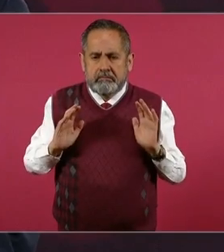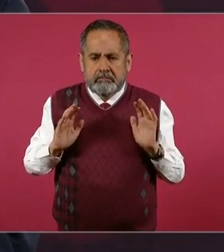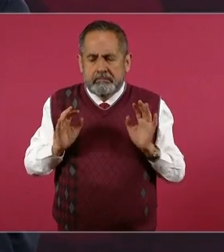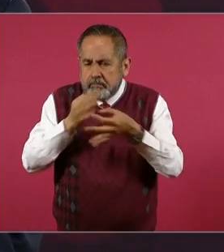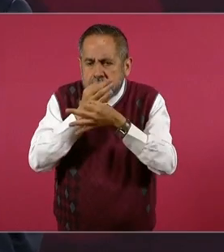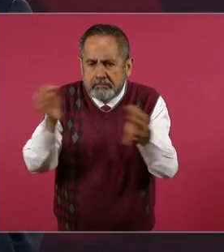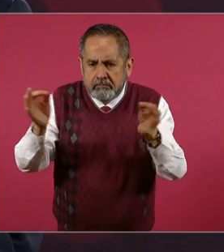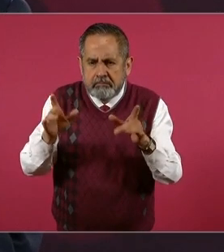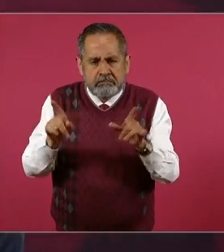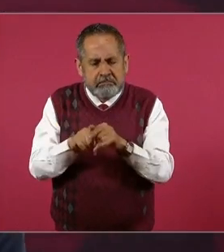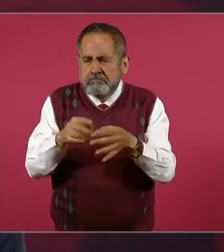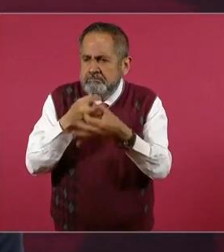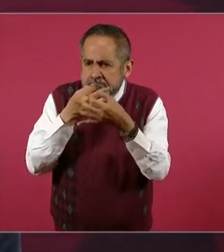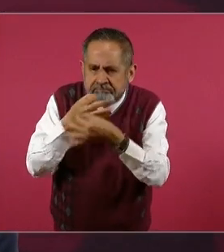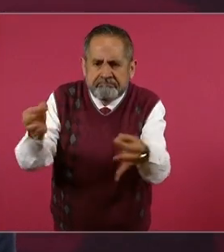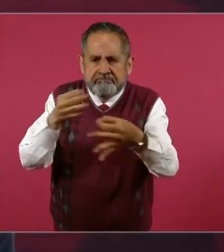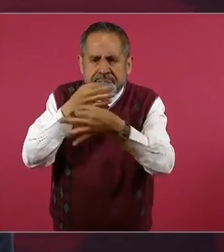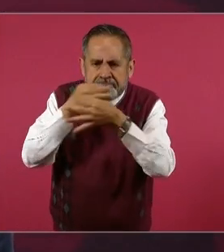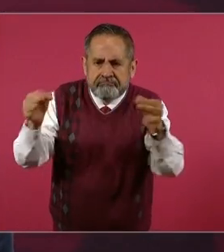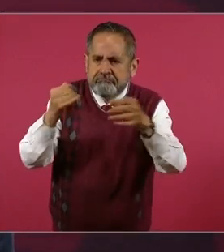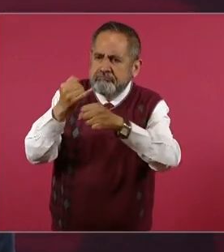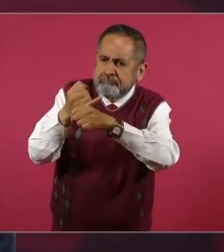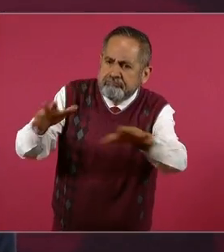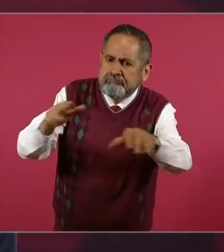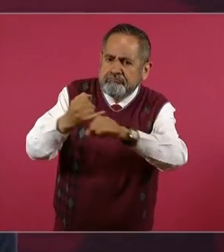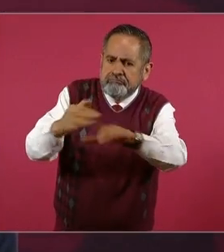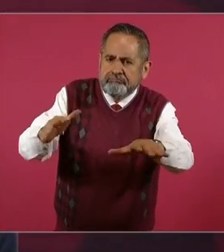informar, informar, informar